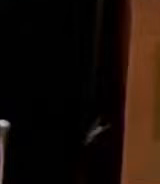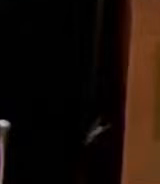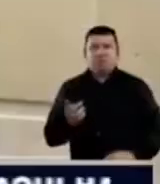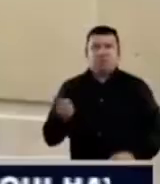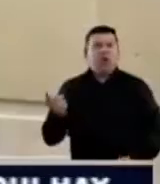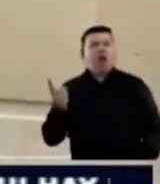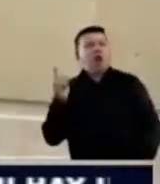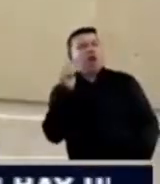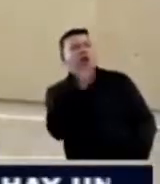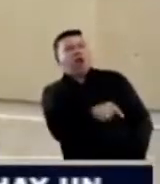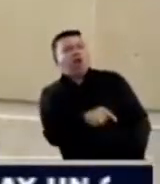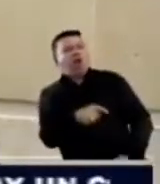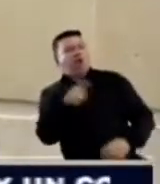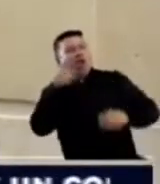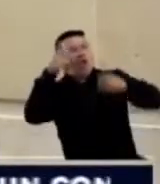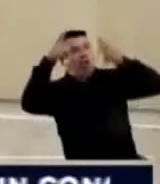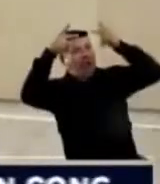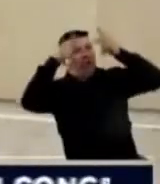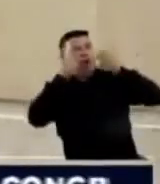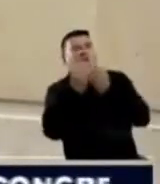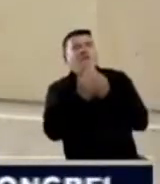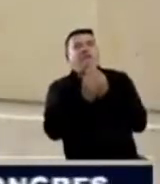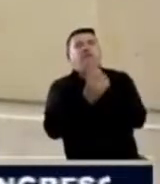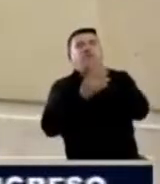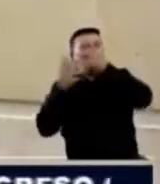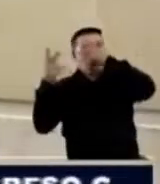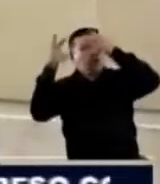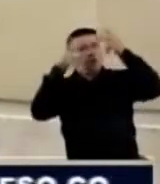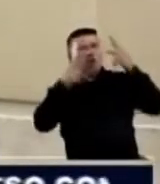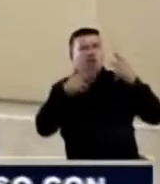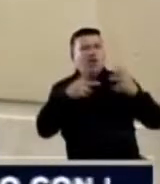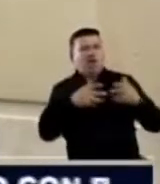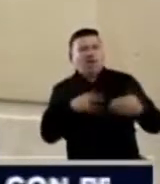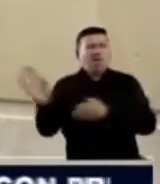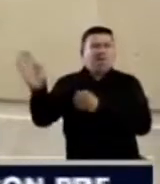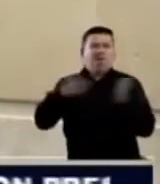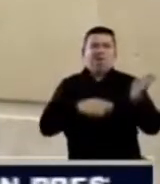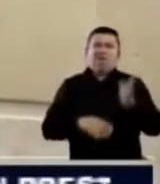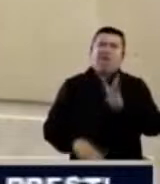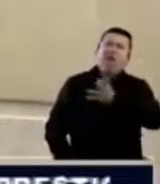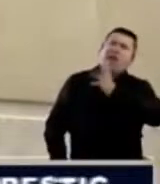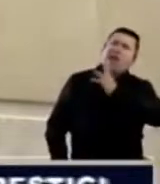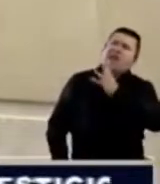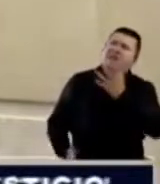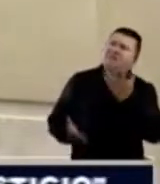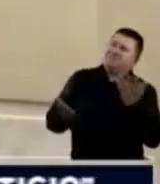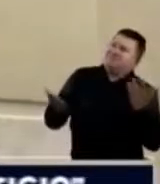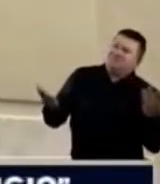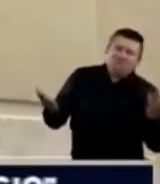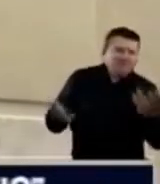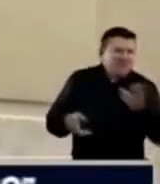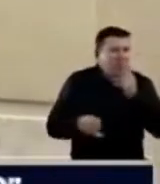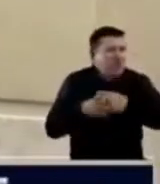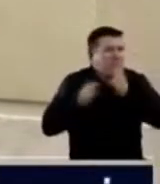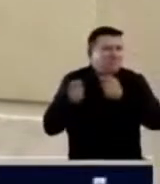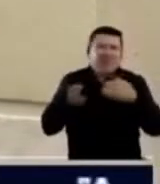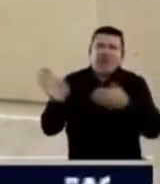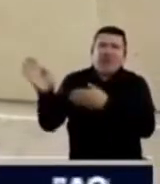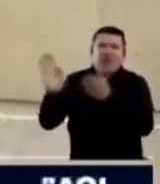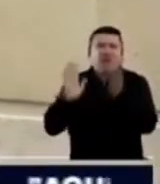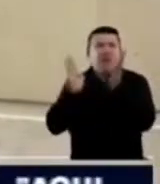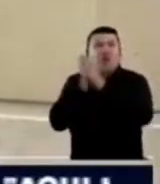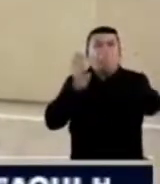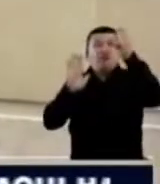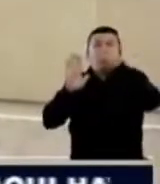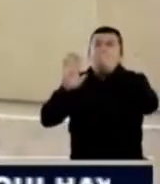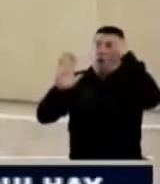estos municipios del Chocó, básicamente con alcaldes de los municipios Río Iró,